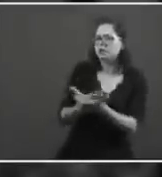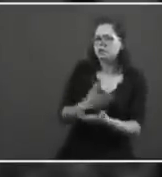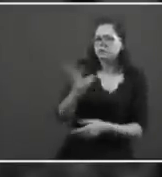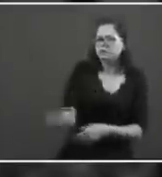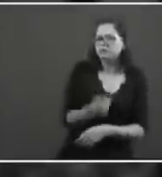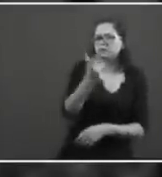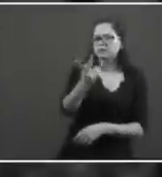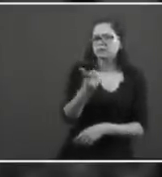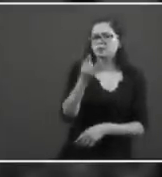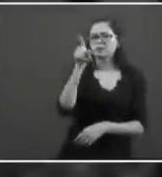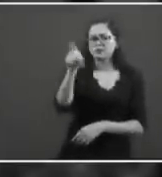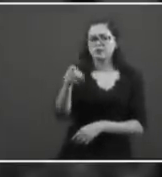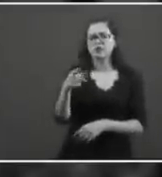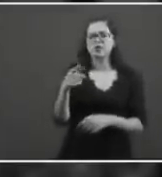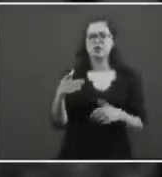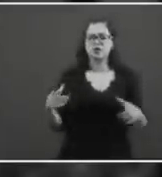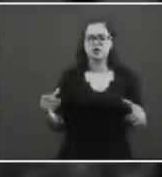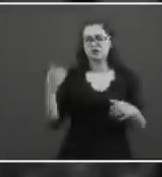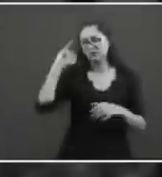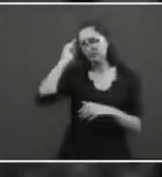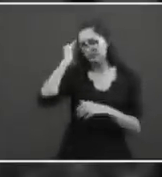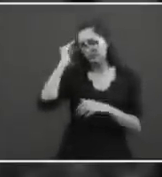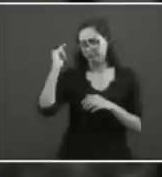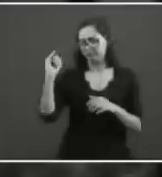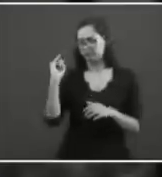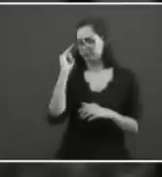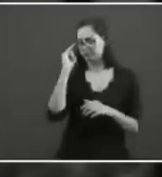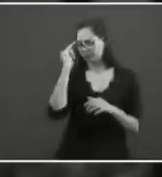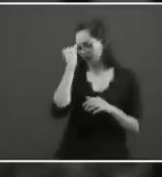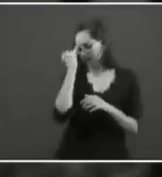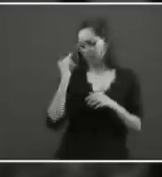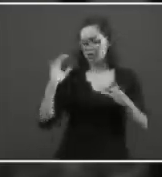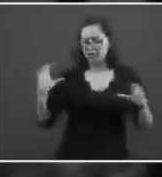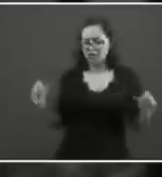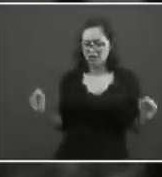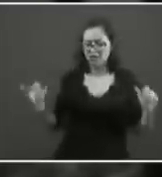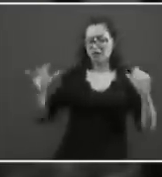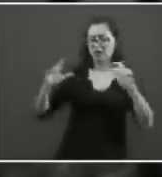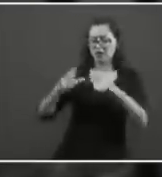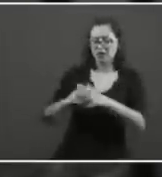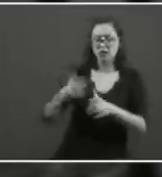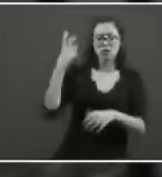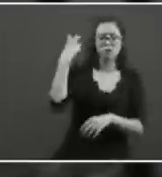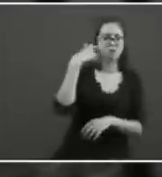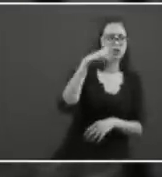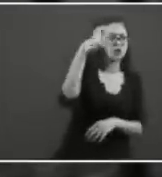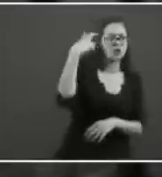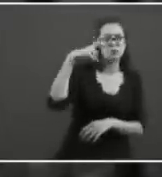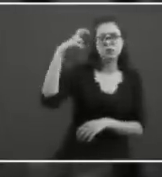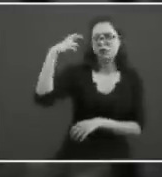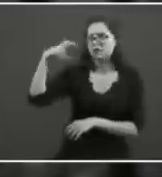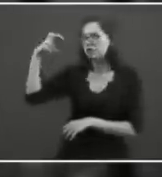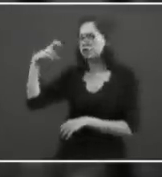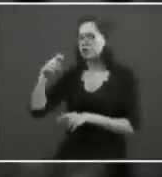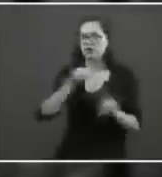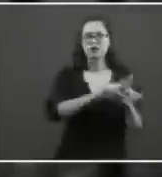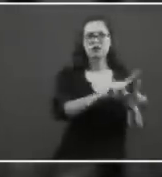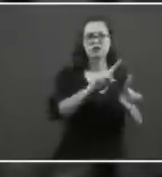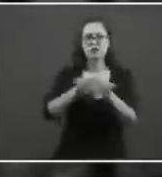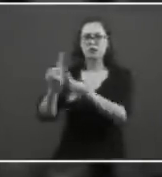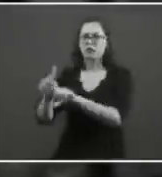en pueblos indios. Va a ser una gira muy extensa y me imagino que tiene un propósito.